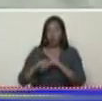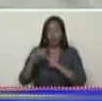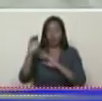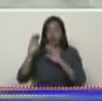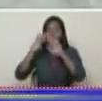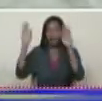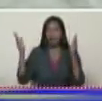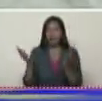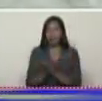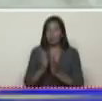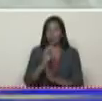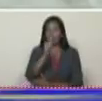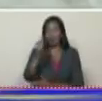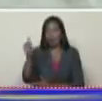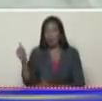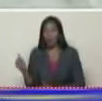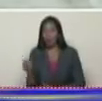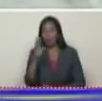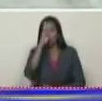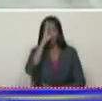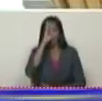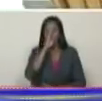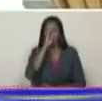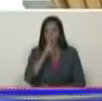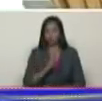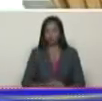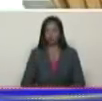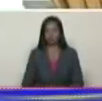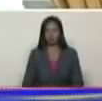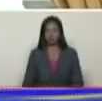mundo, banco por banco.